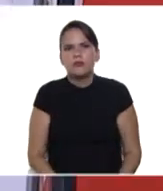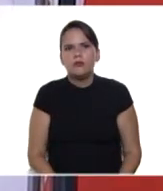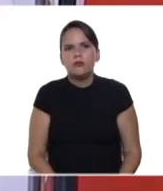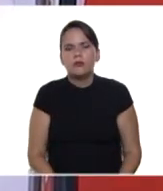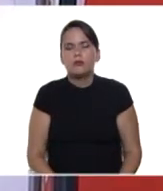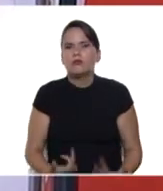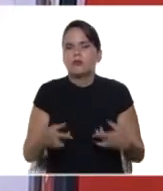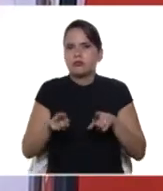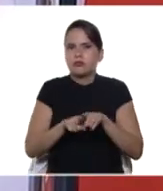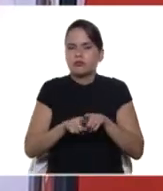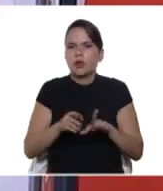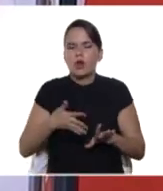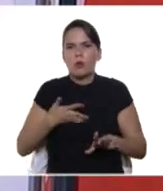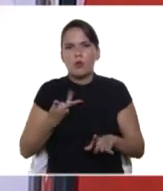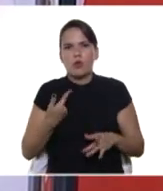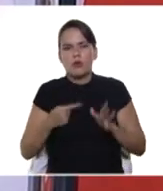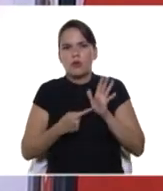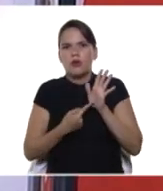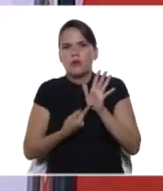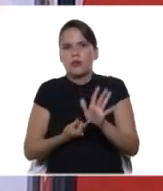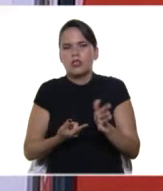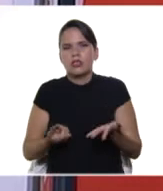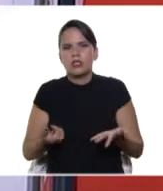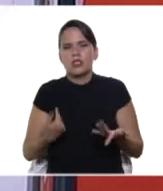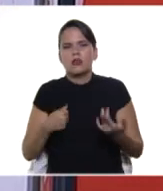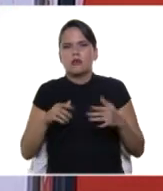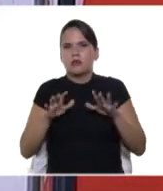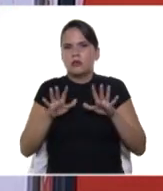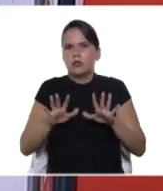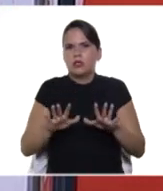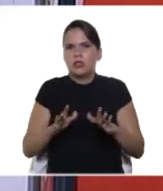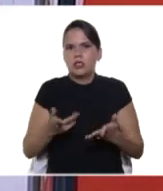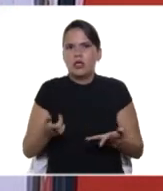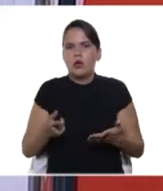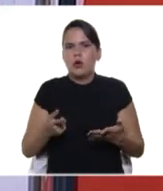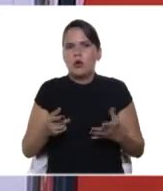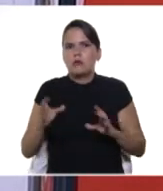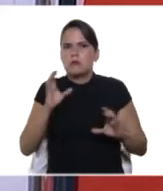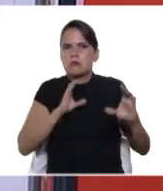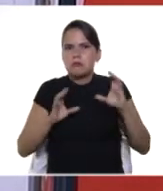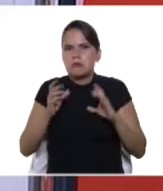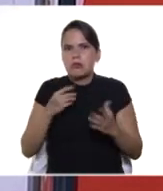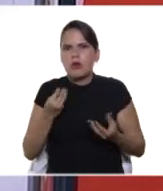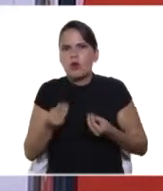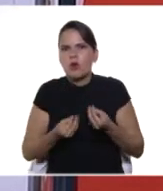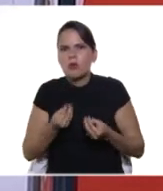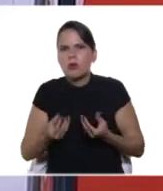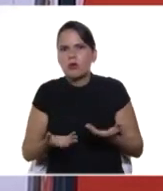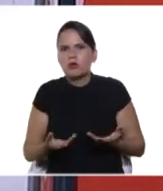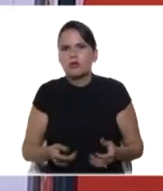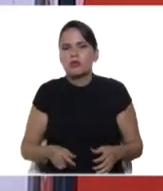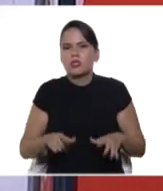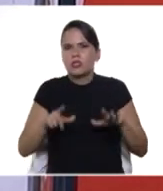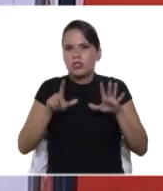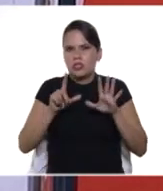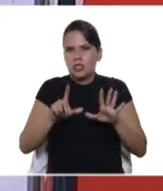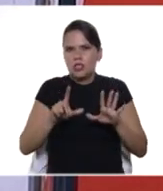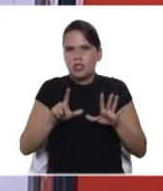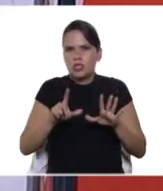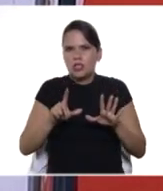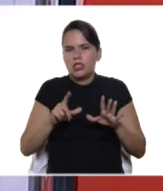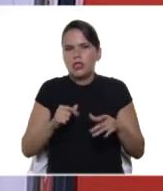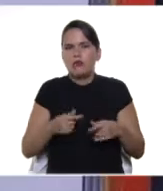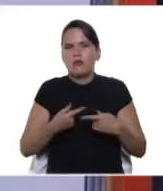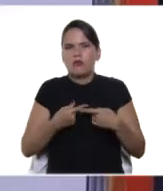Así como también lo podemos representar en base a potencia de 10 o en notación científica como 7